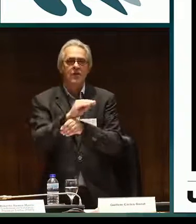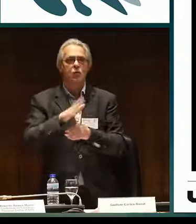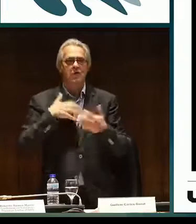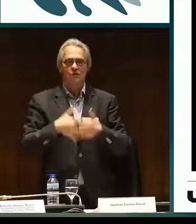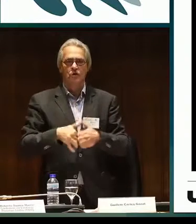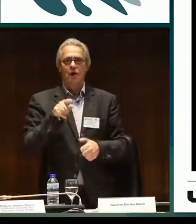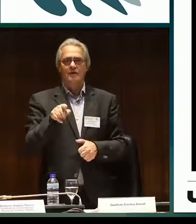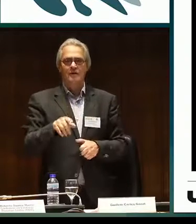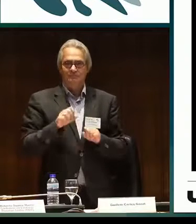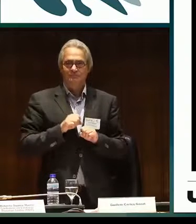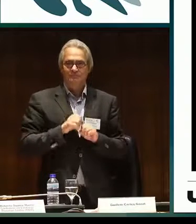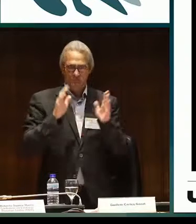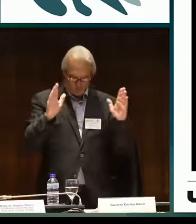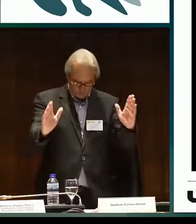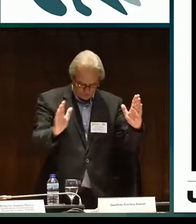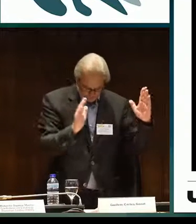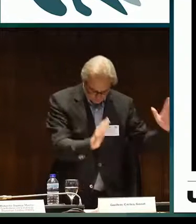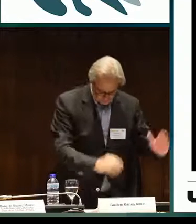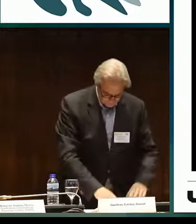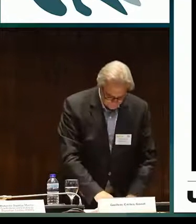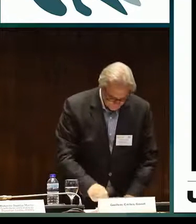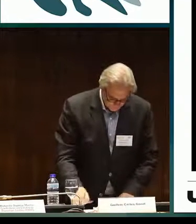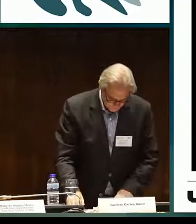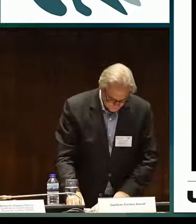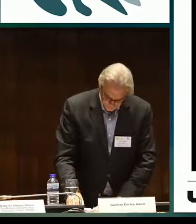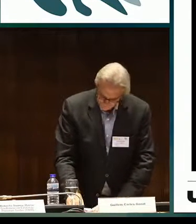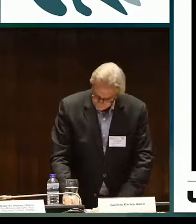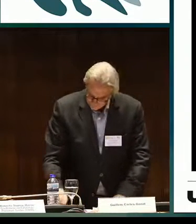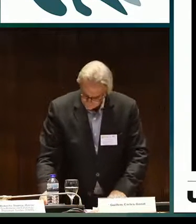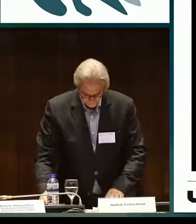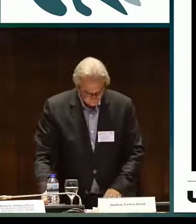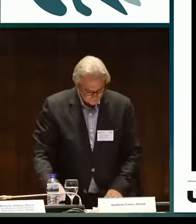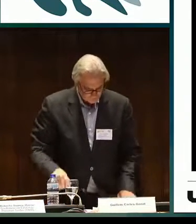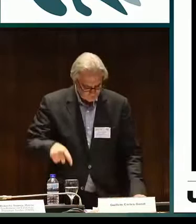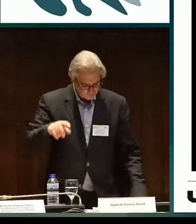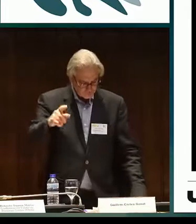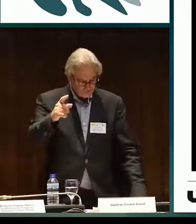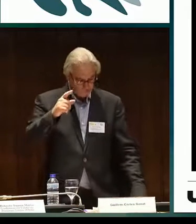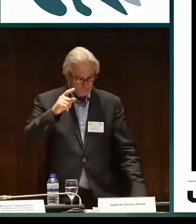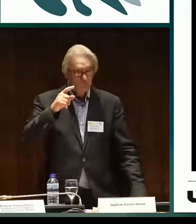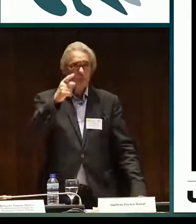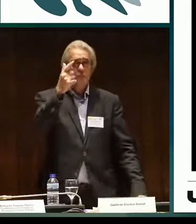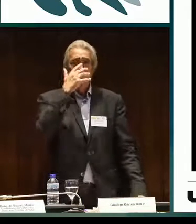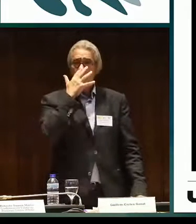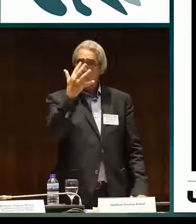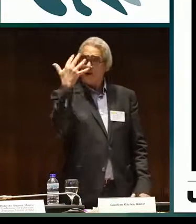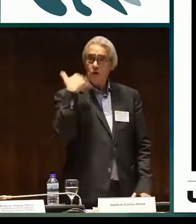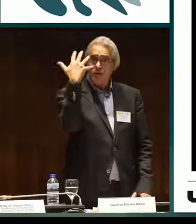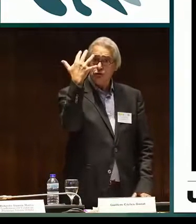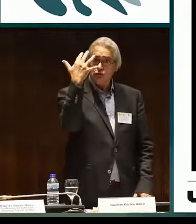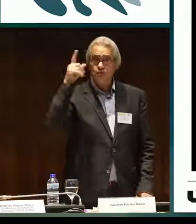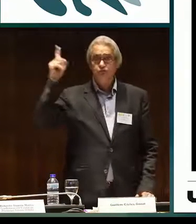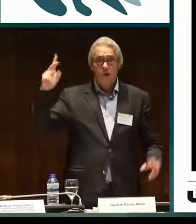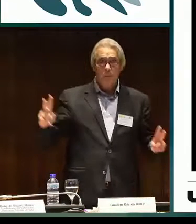1 año y fue una fuente de financiación, esta que os comento externa, que facilitó que en este caso